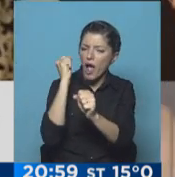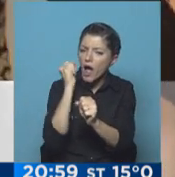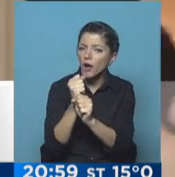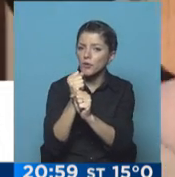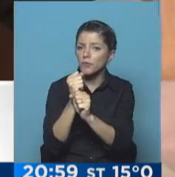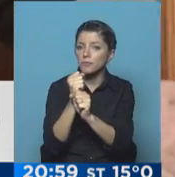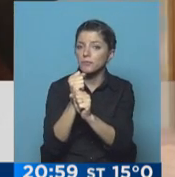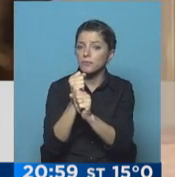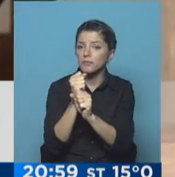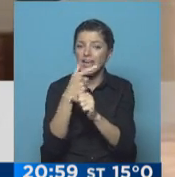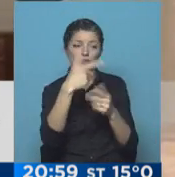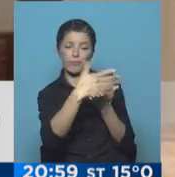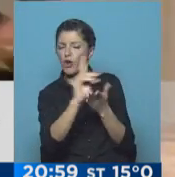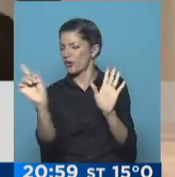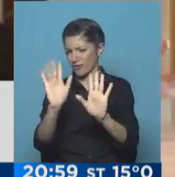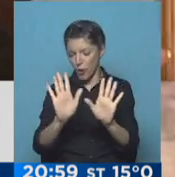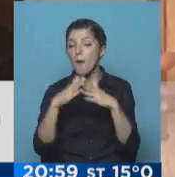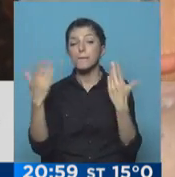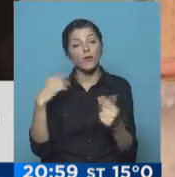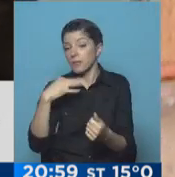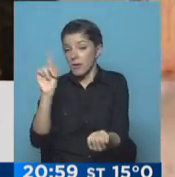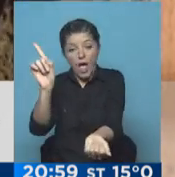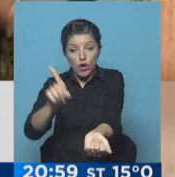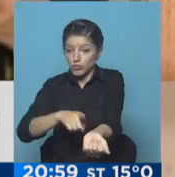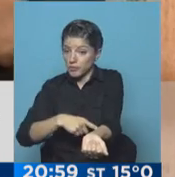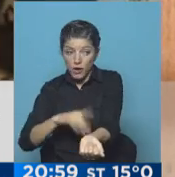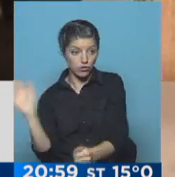pero todos tenemos que acostumbrarnos, como me acostumbro yo también,